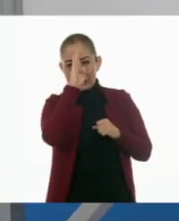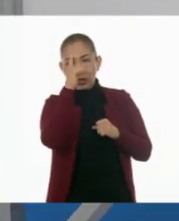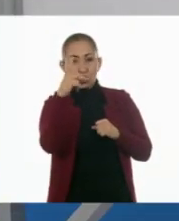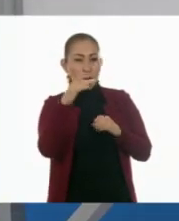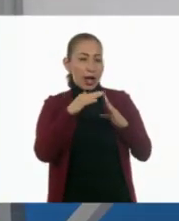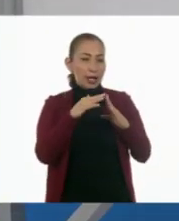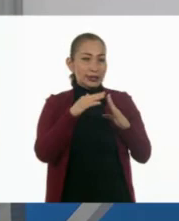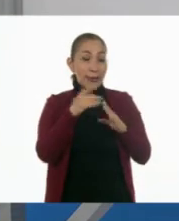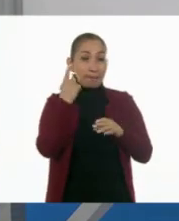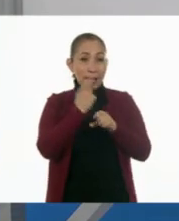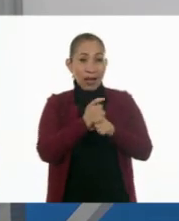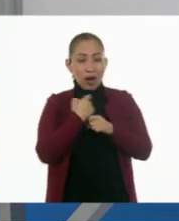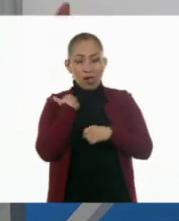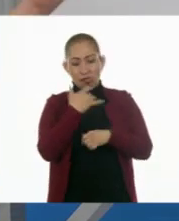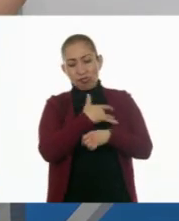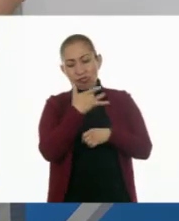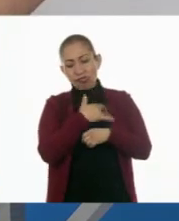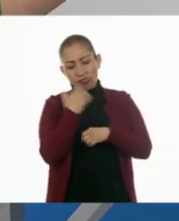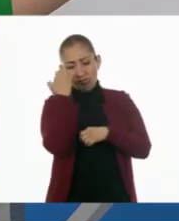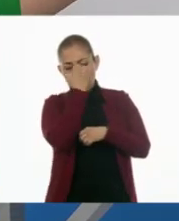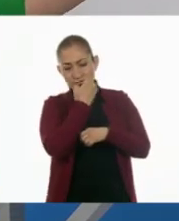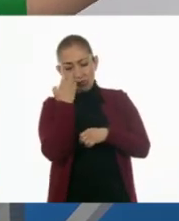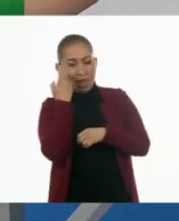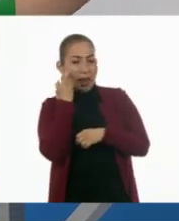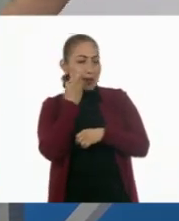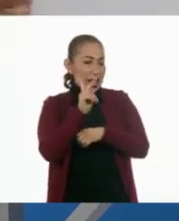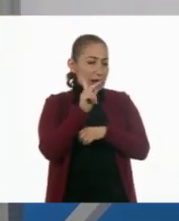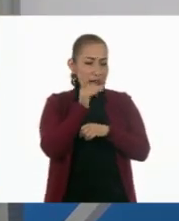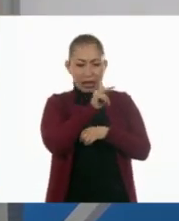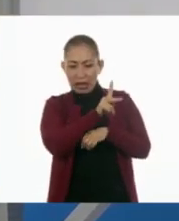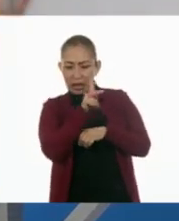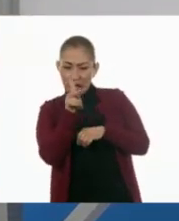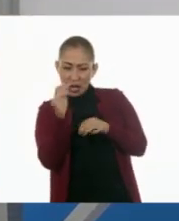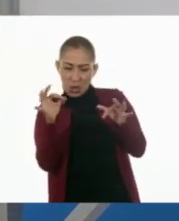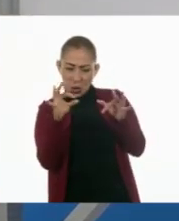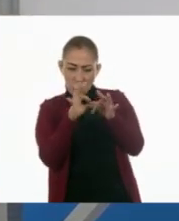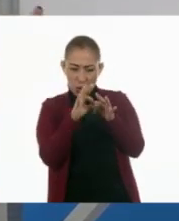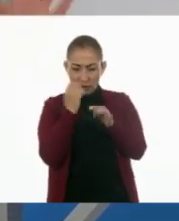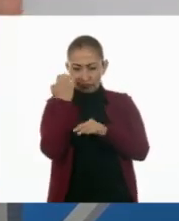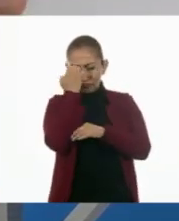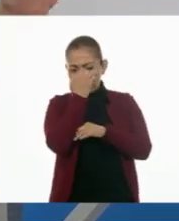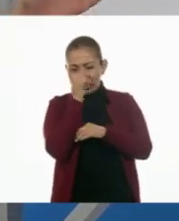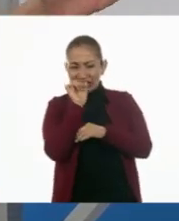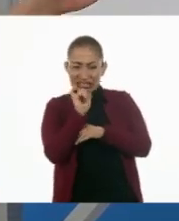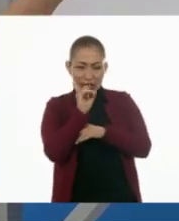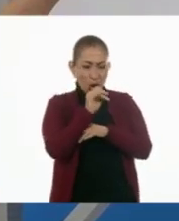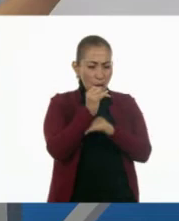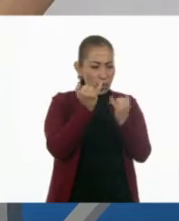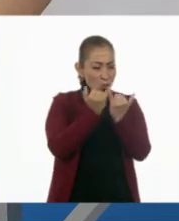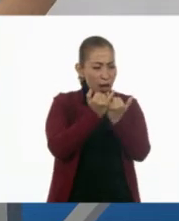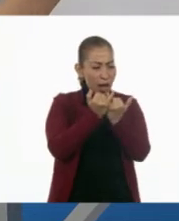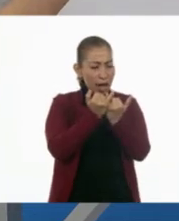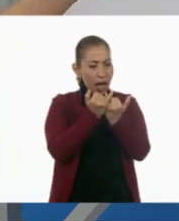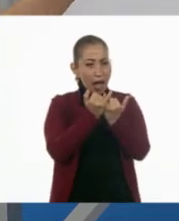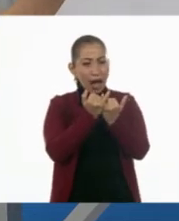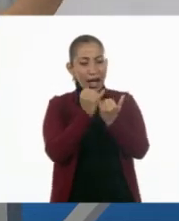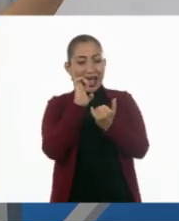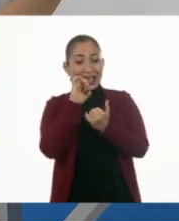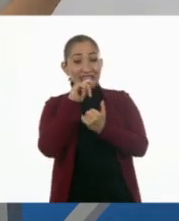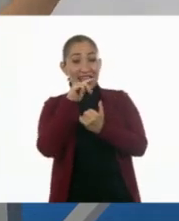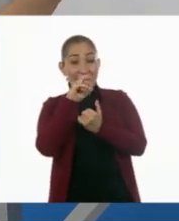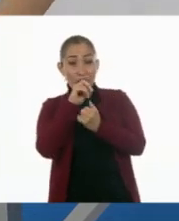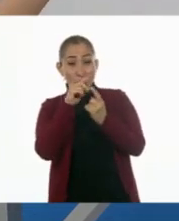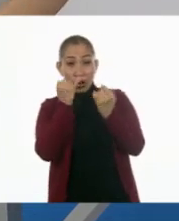casa, primero de estimar, de estar sacando las equivalencias y darnos cuenta, ¿no? Si va a ser lo mismo un